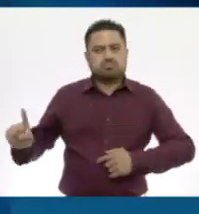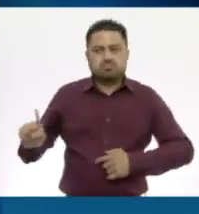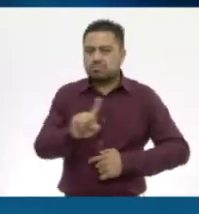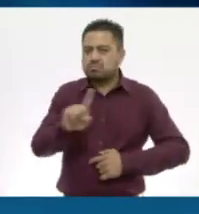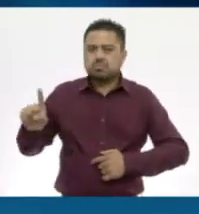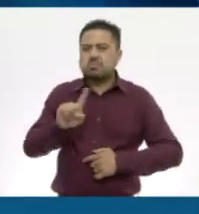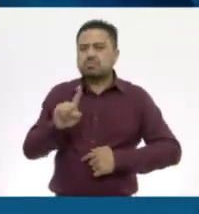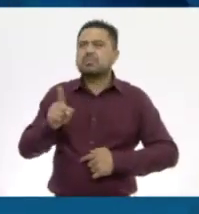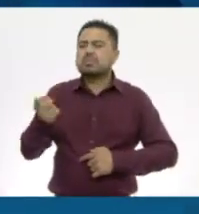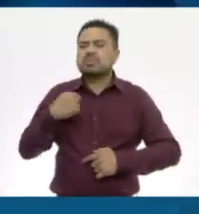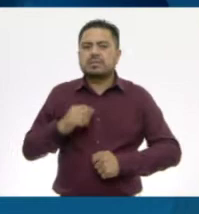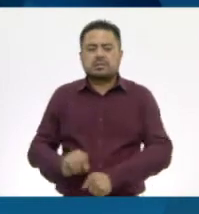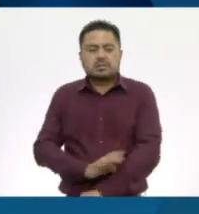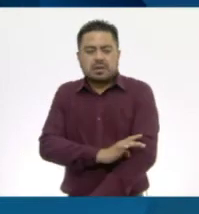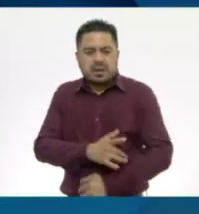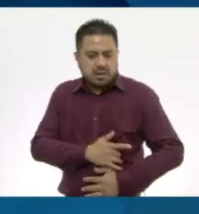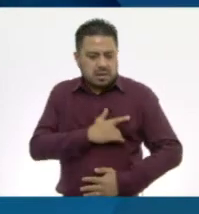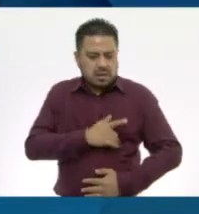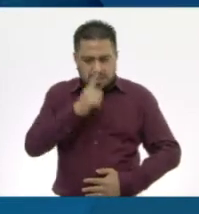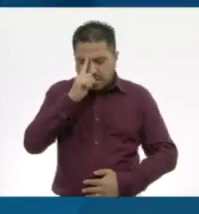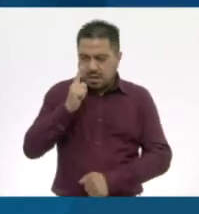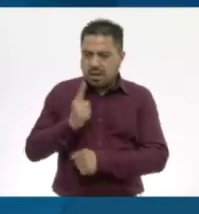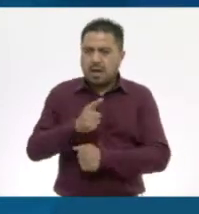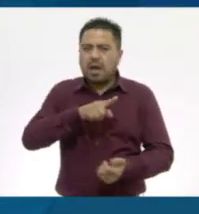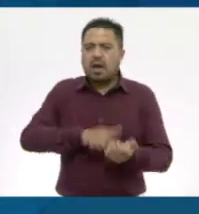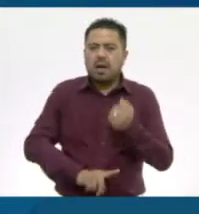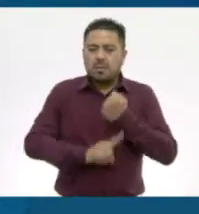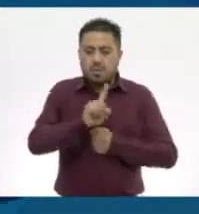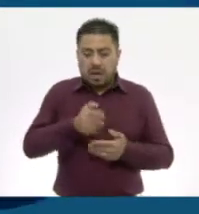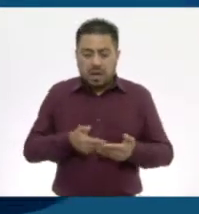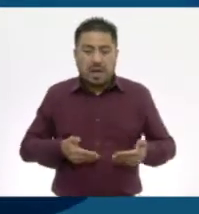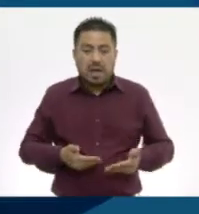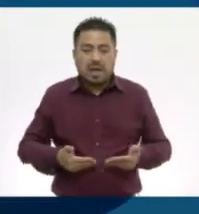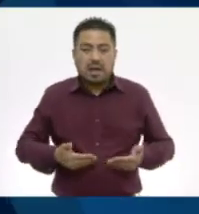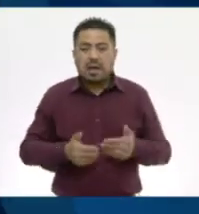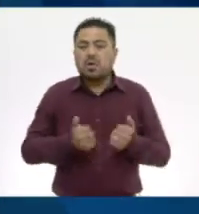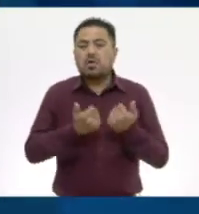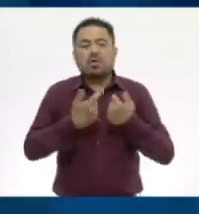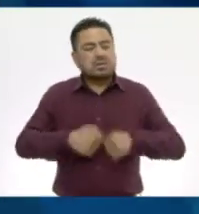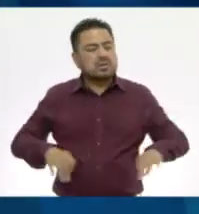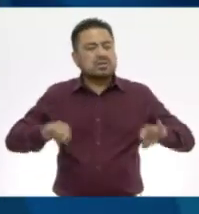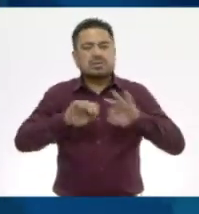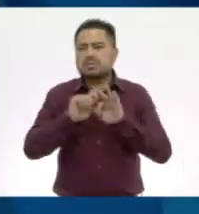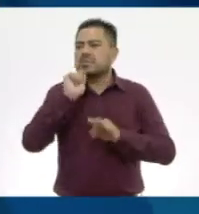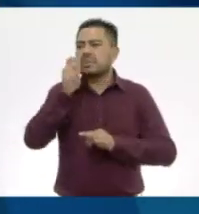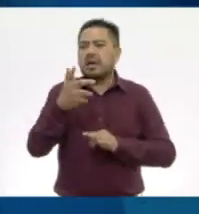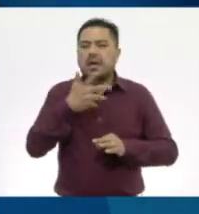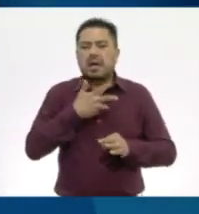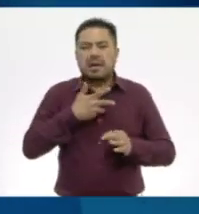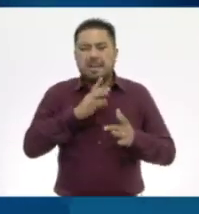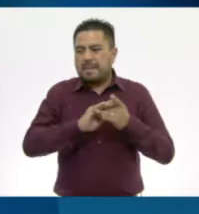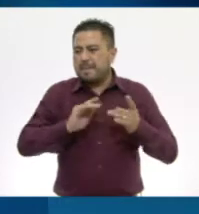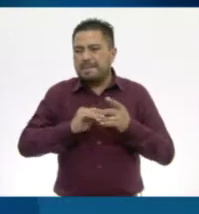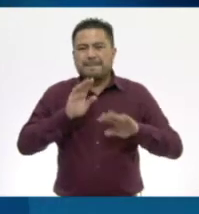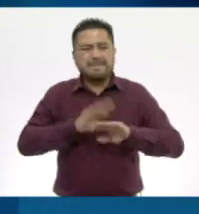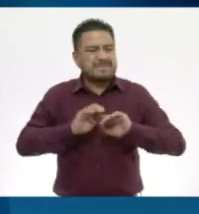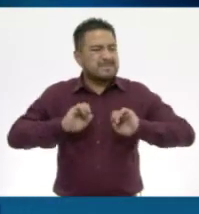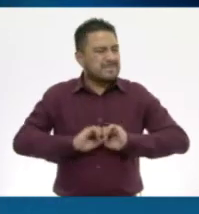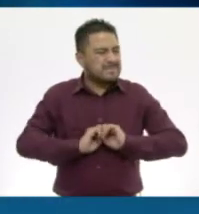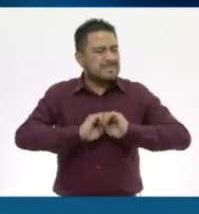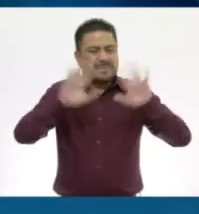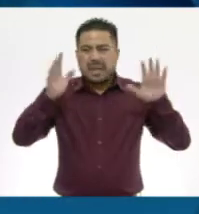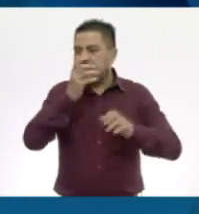nos sensibiliza para ver los problemas del presente con la importancia que tienen los detalles de